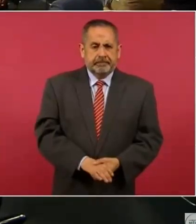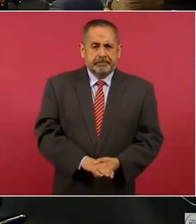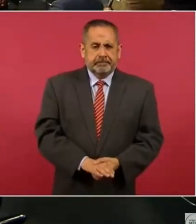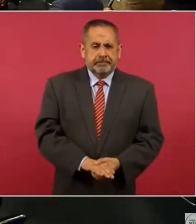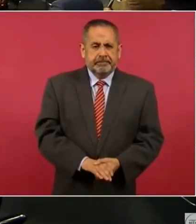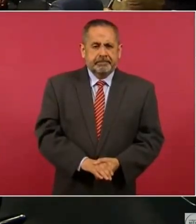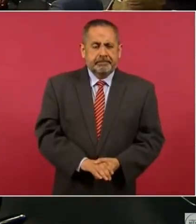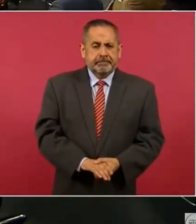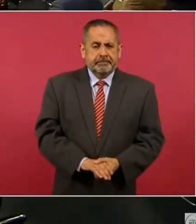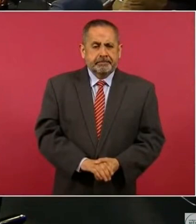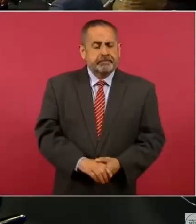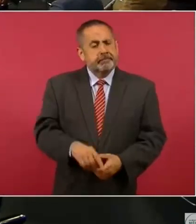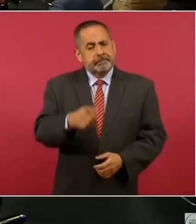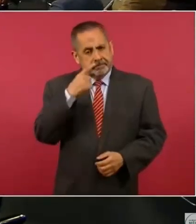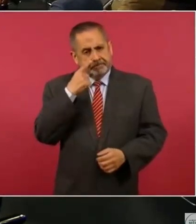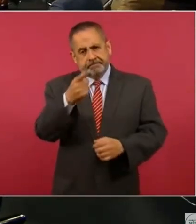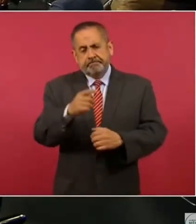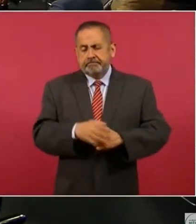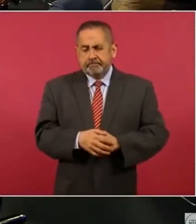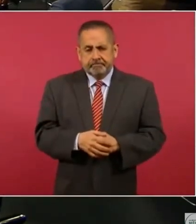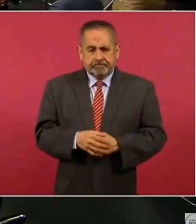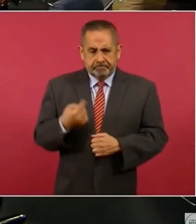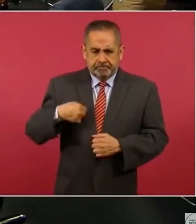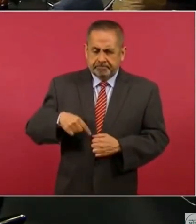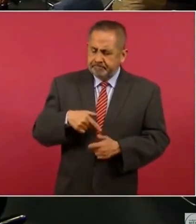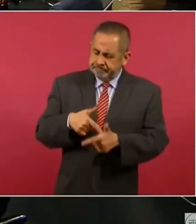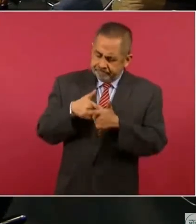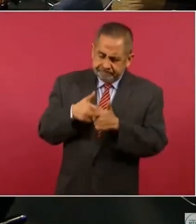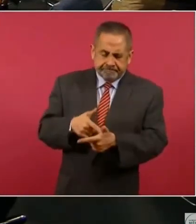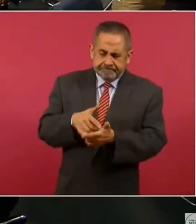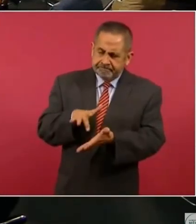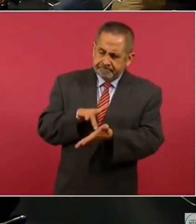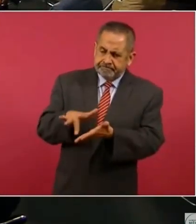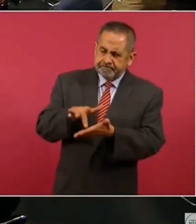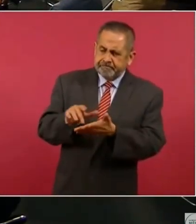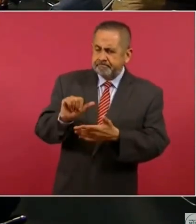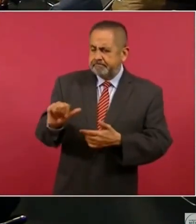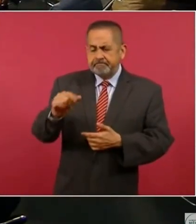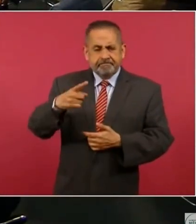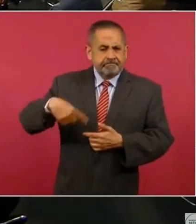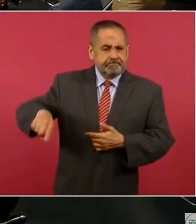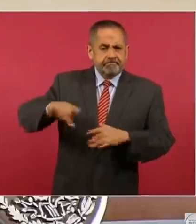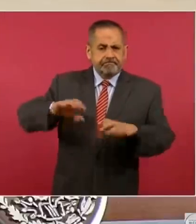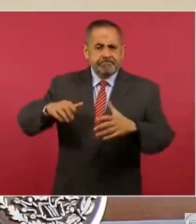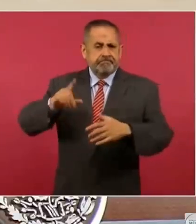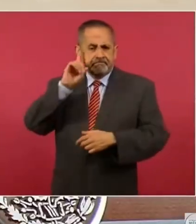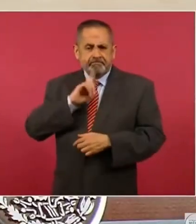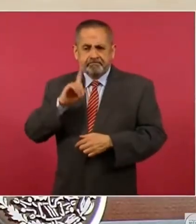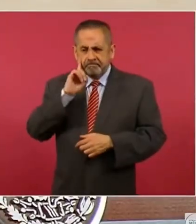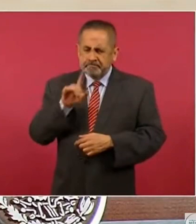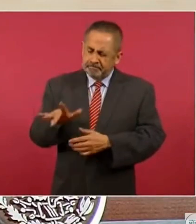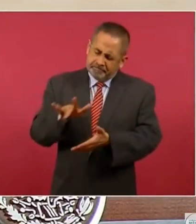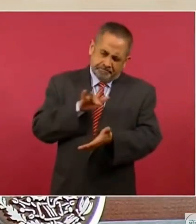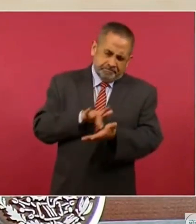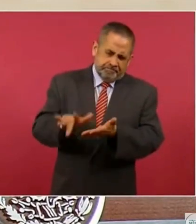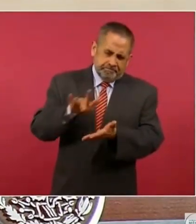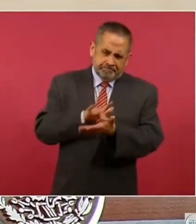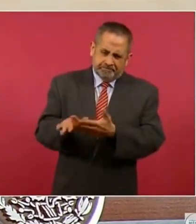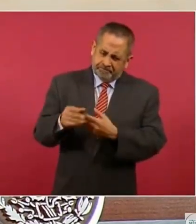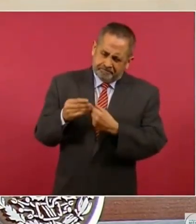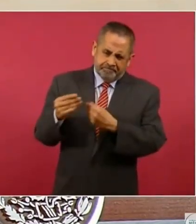mira, vamos nosotros a seguir apoyando a las mujeres.